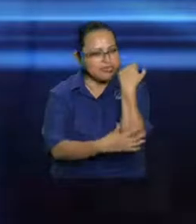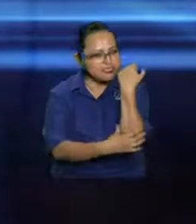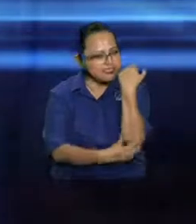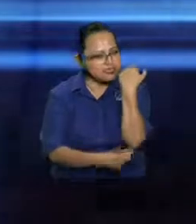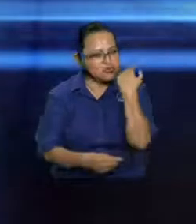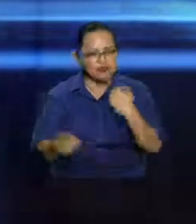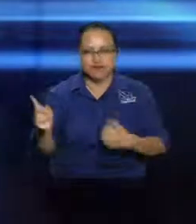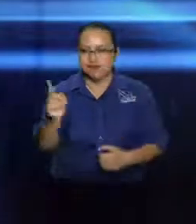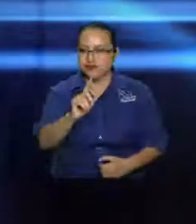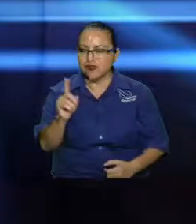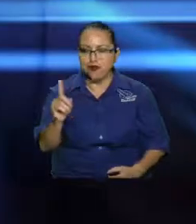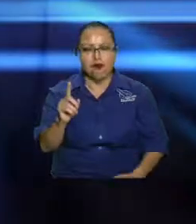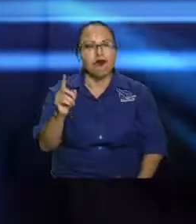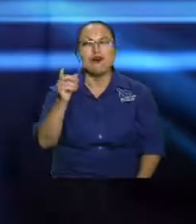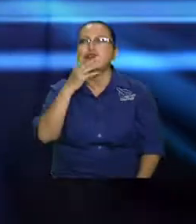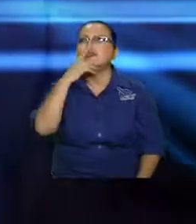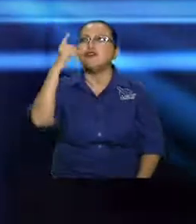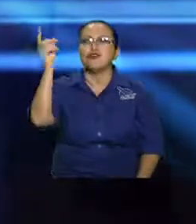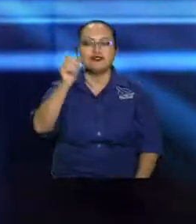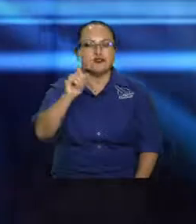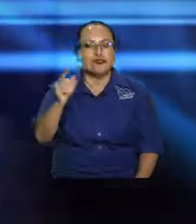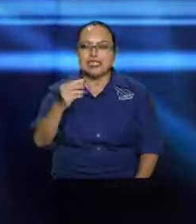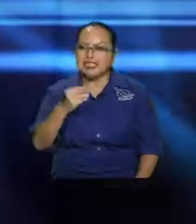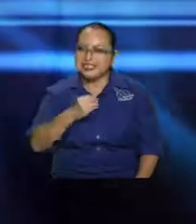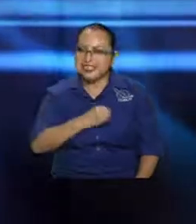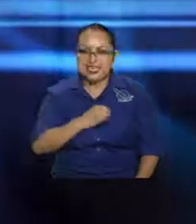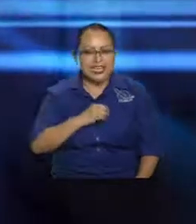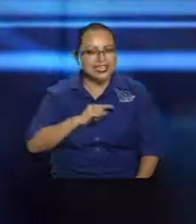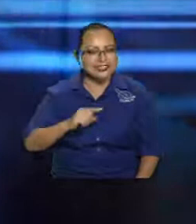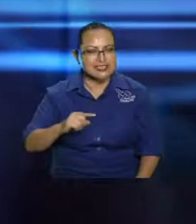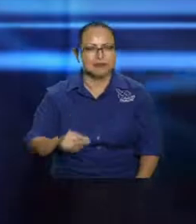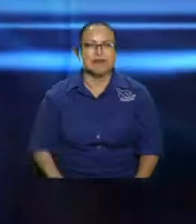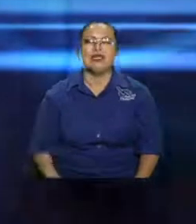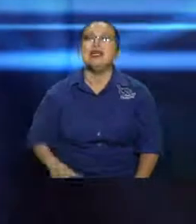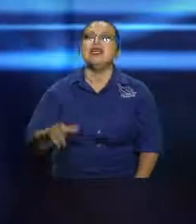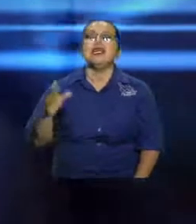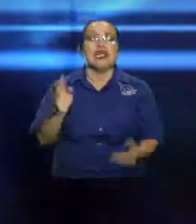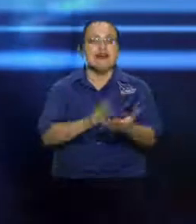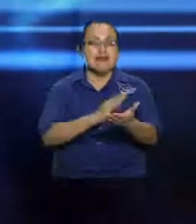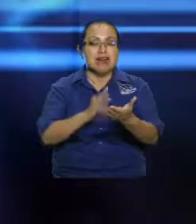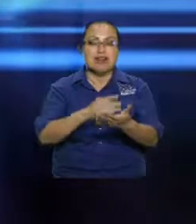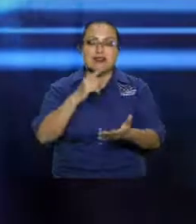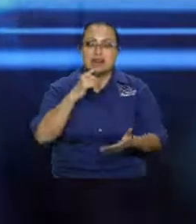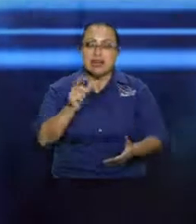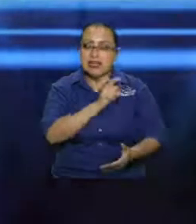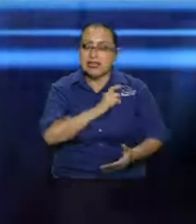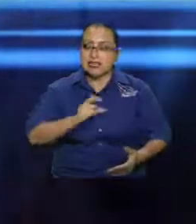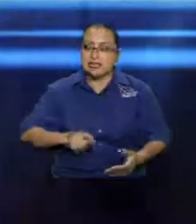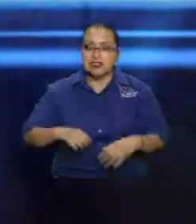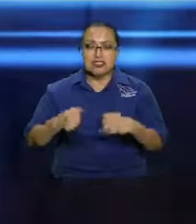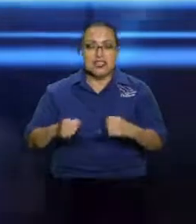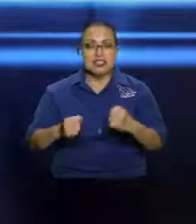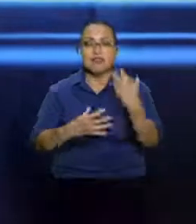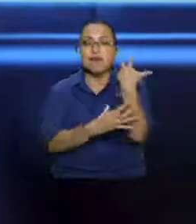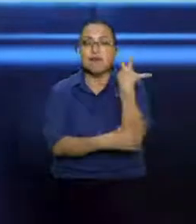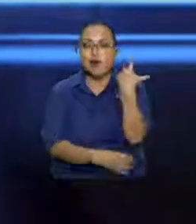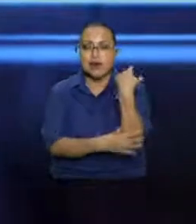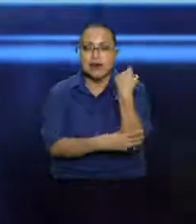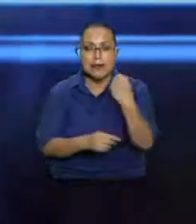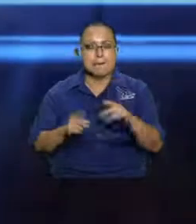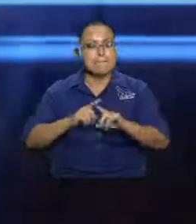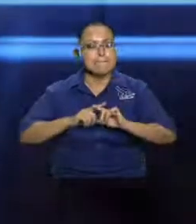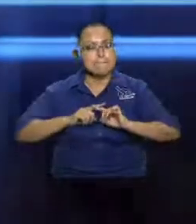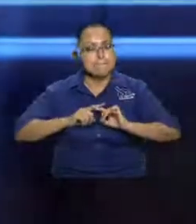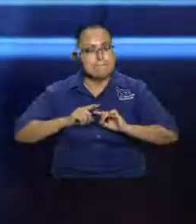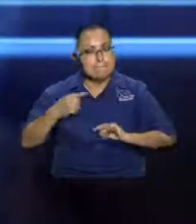empobrecido. ¿Pero cómo te va a querer Dios empobrecido si dice la Biblia que Cristo se hizo pobre